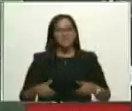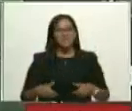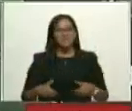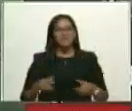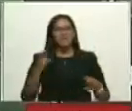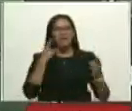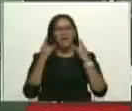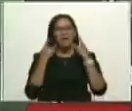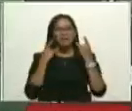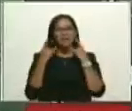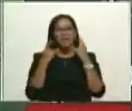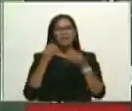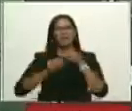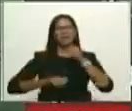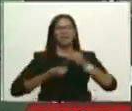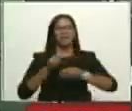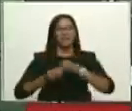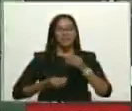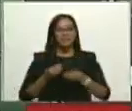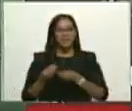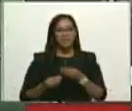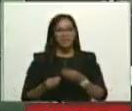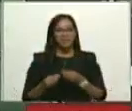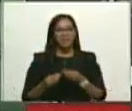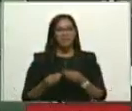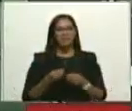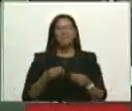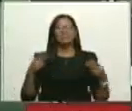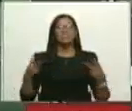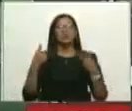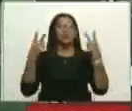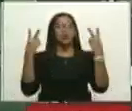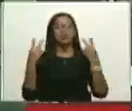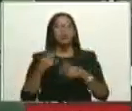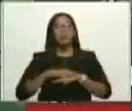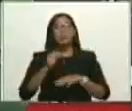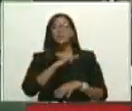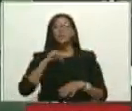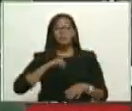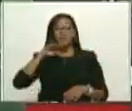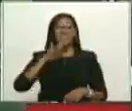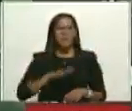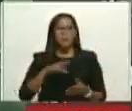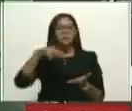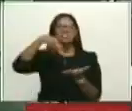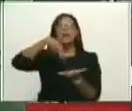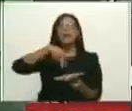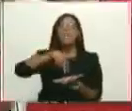activa, creativa y victoriosa. Porque nosotros estamos de pie